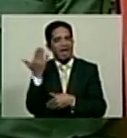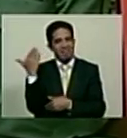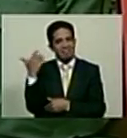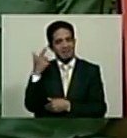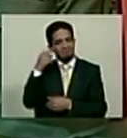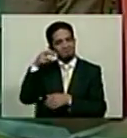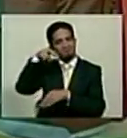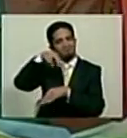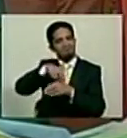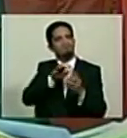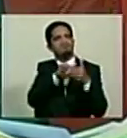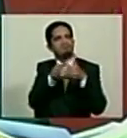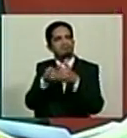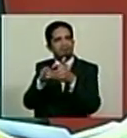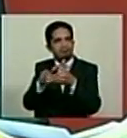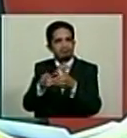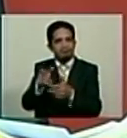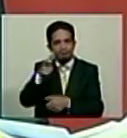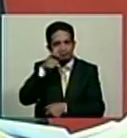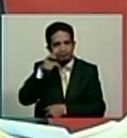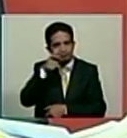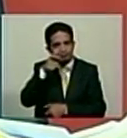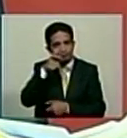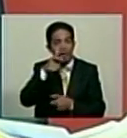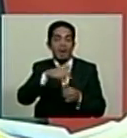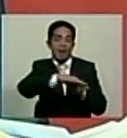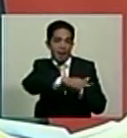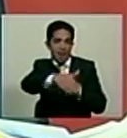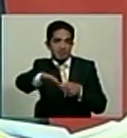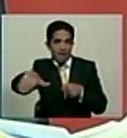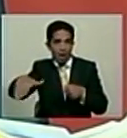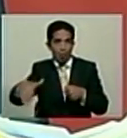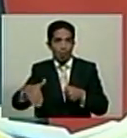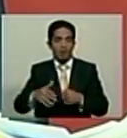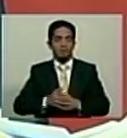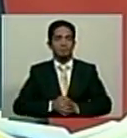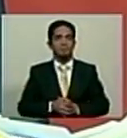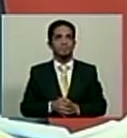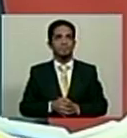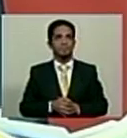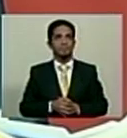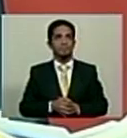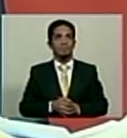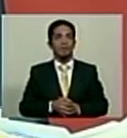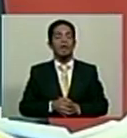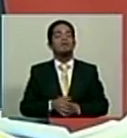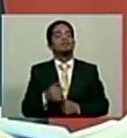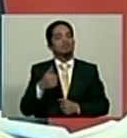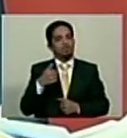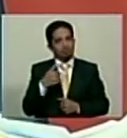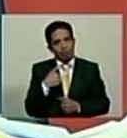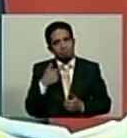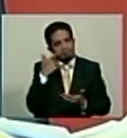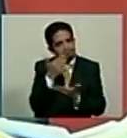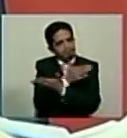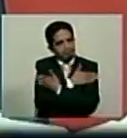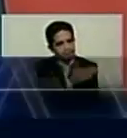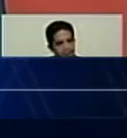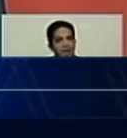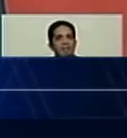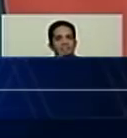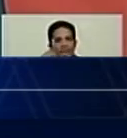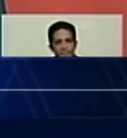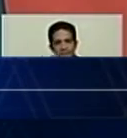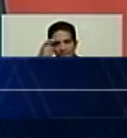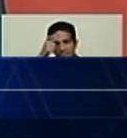y que ejerció la soberanía sobre nuestras aguas jurisdiccionales. El reconocimiento por parte de todo el pueblo de Venezuela,